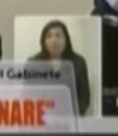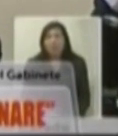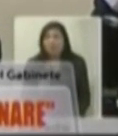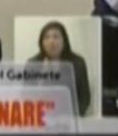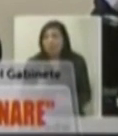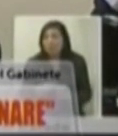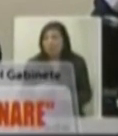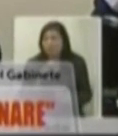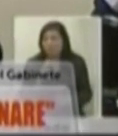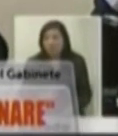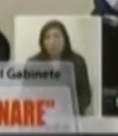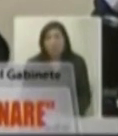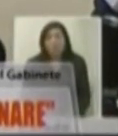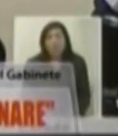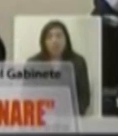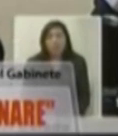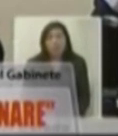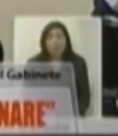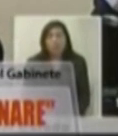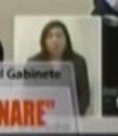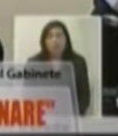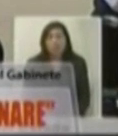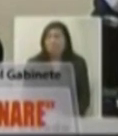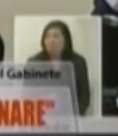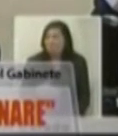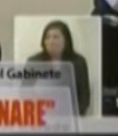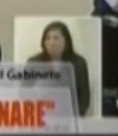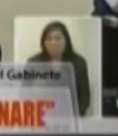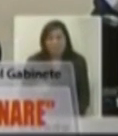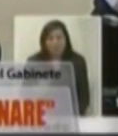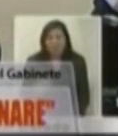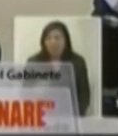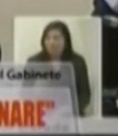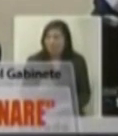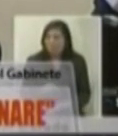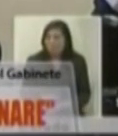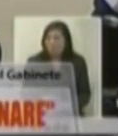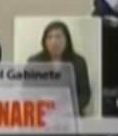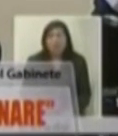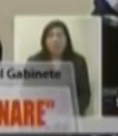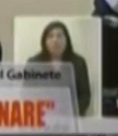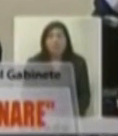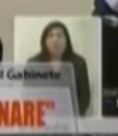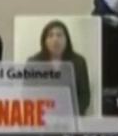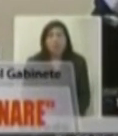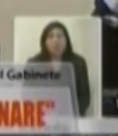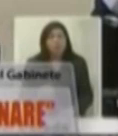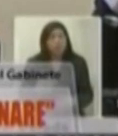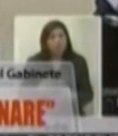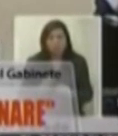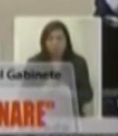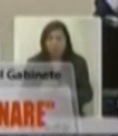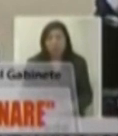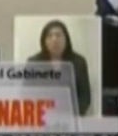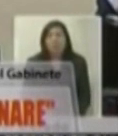fachada del terrorismo en el Perú. Quiero que eso quede claro, porque no es posible que hoy día, además, se haya roto cristales, roto